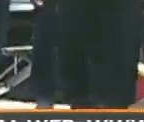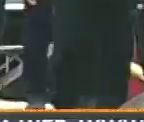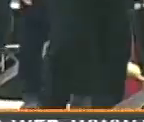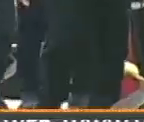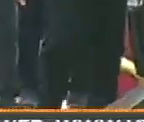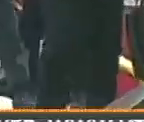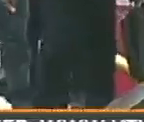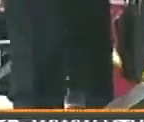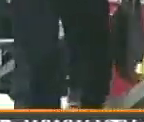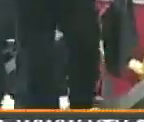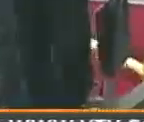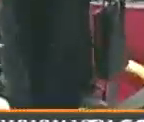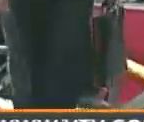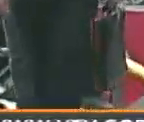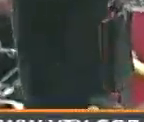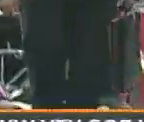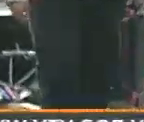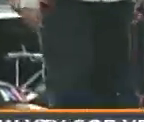maquinaria 4x4